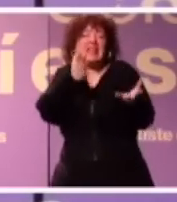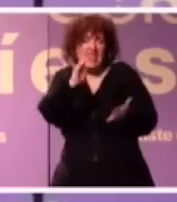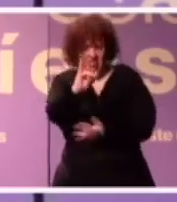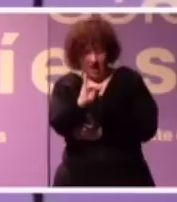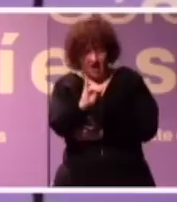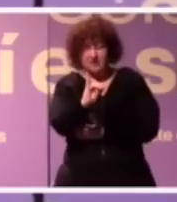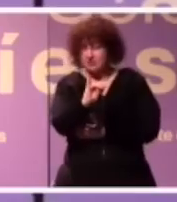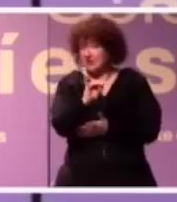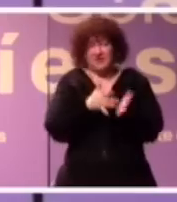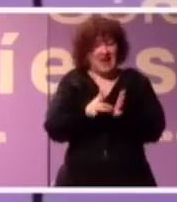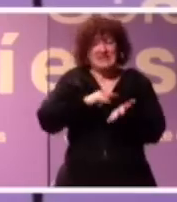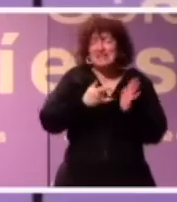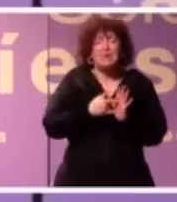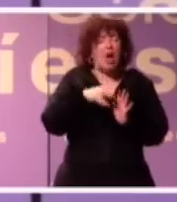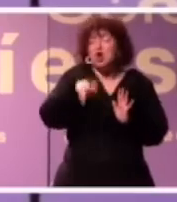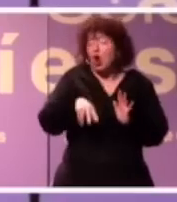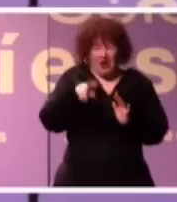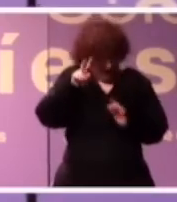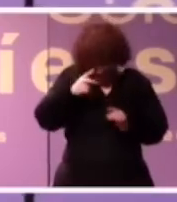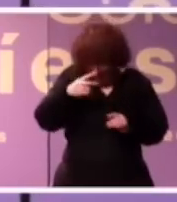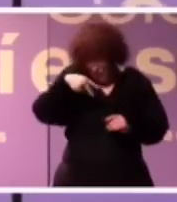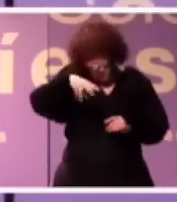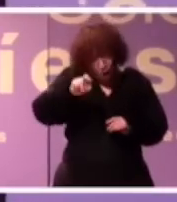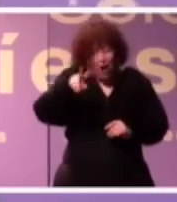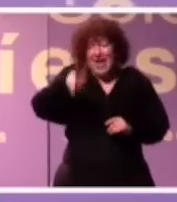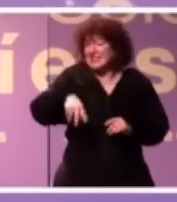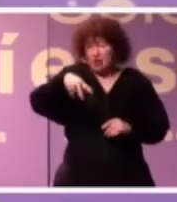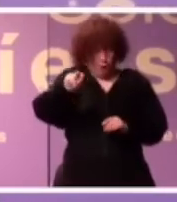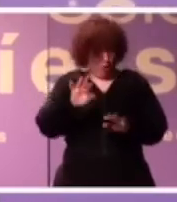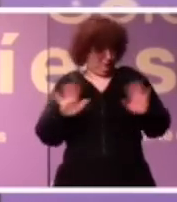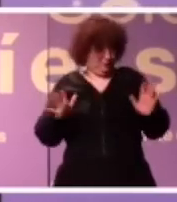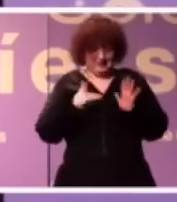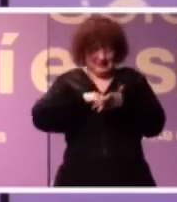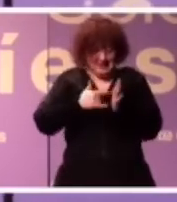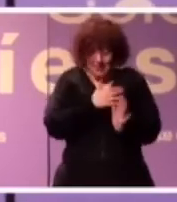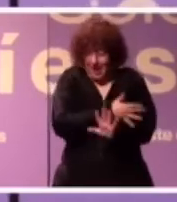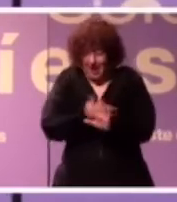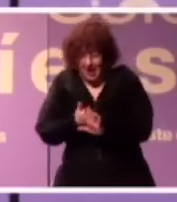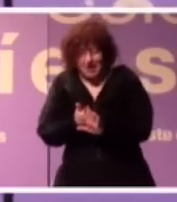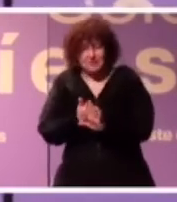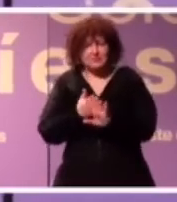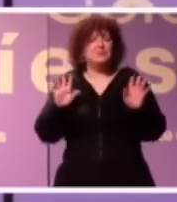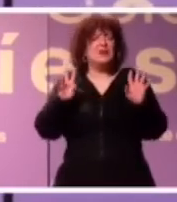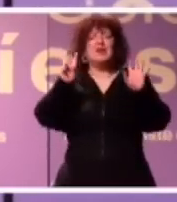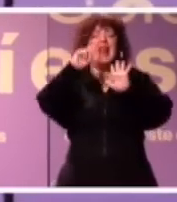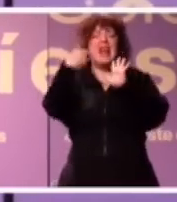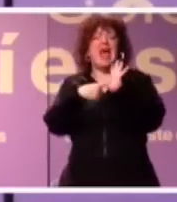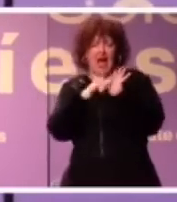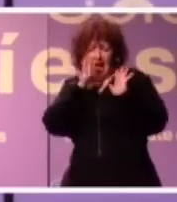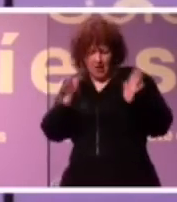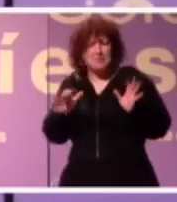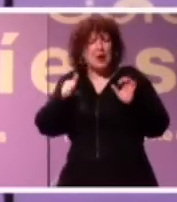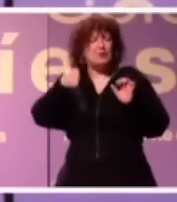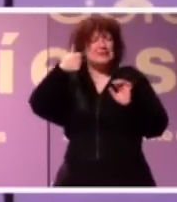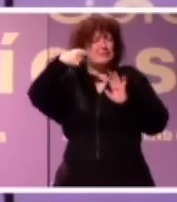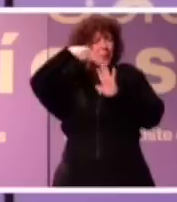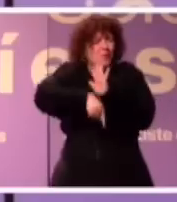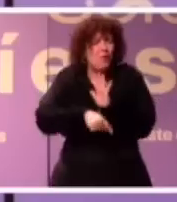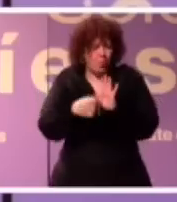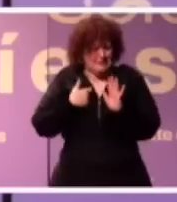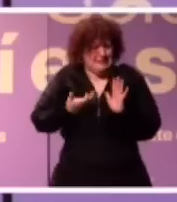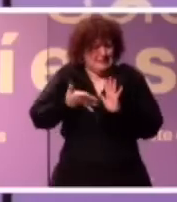es el sistema del no es No y Qué significa en algo más profundo que lo legal El no es no